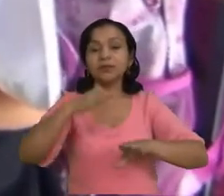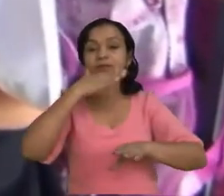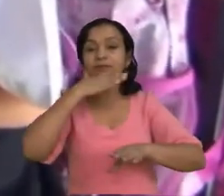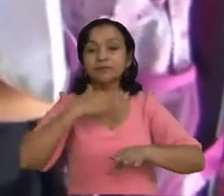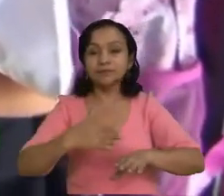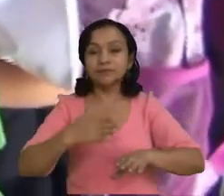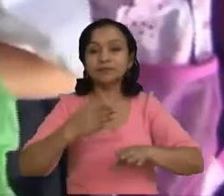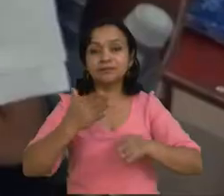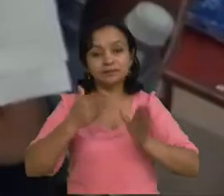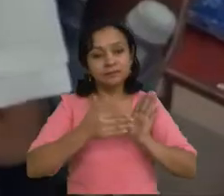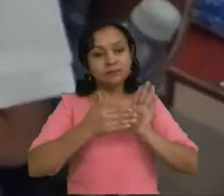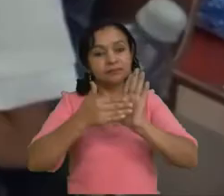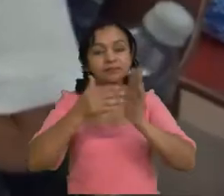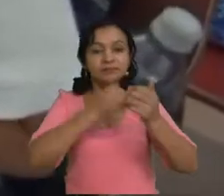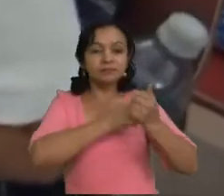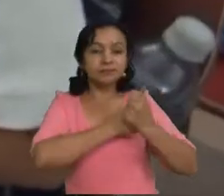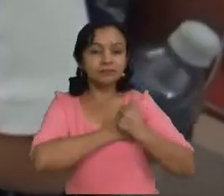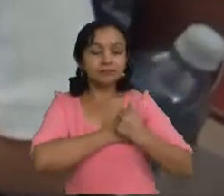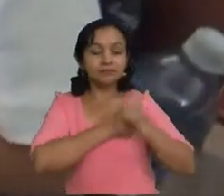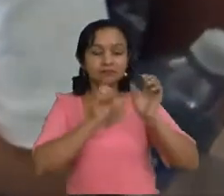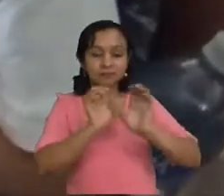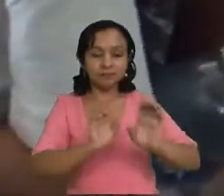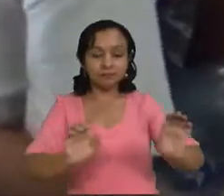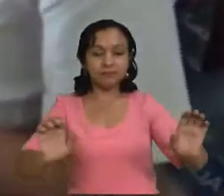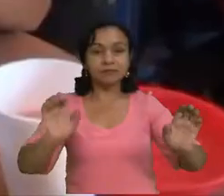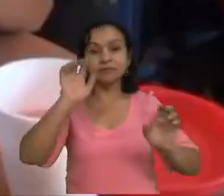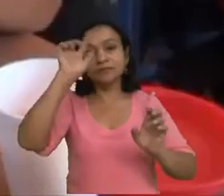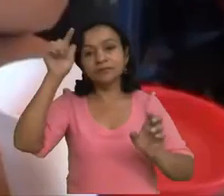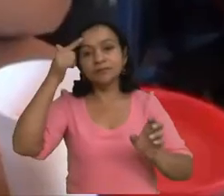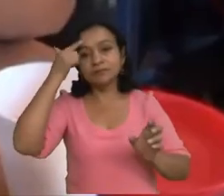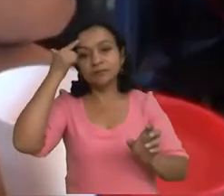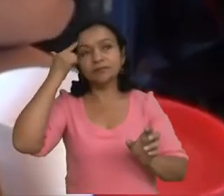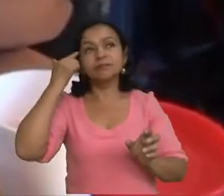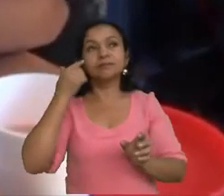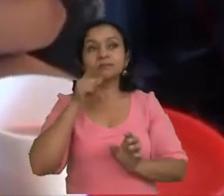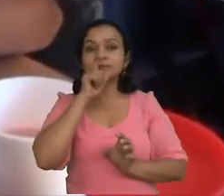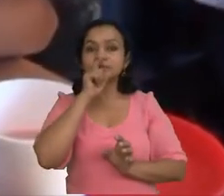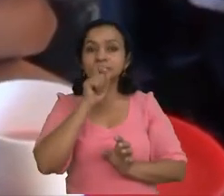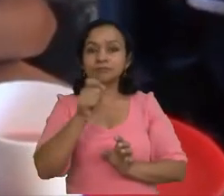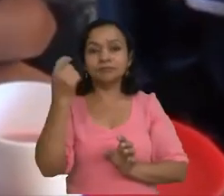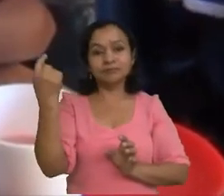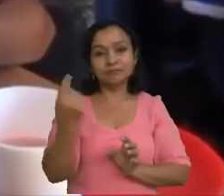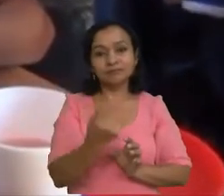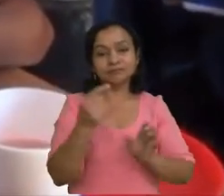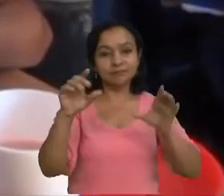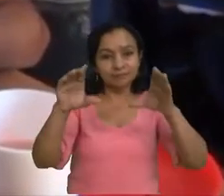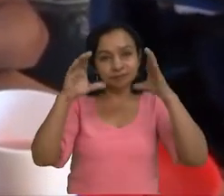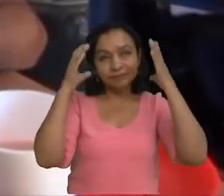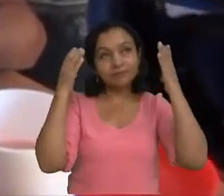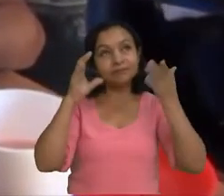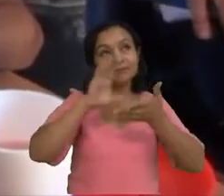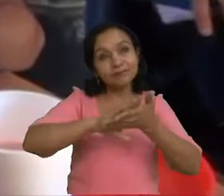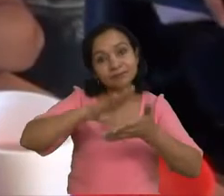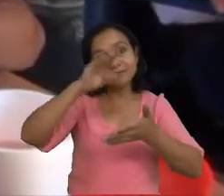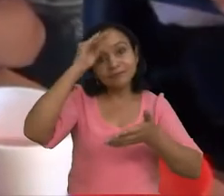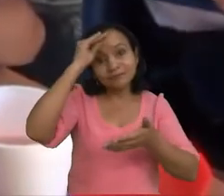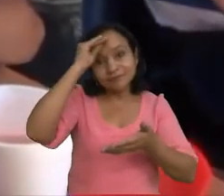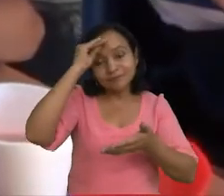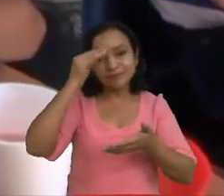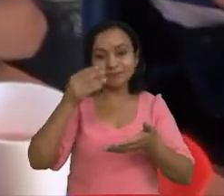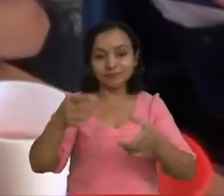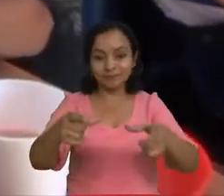como una muestra más de amor para los más pequeños de parte del gobierno. Me gusta venir a clase porque aprendo y además me dan